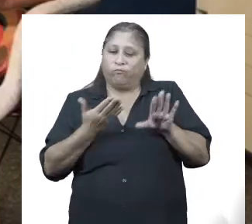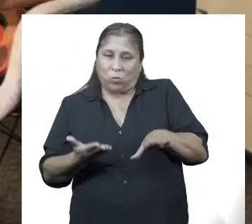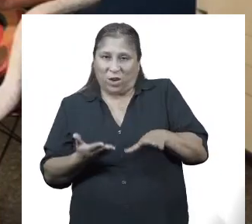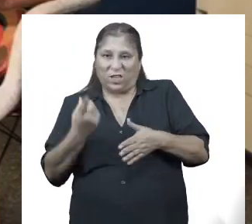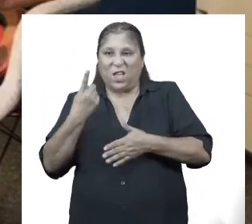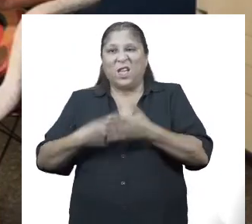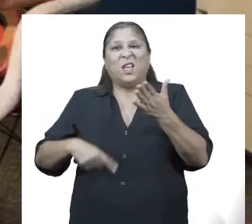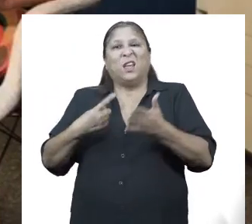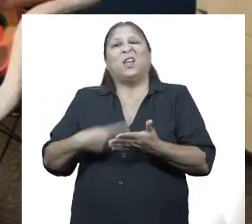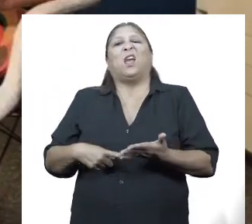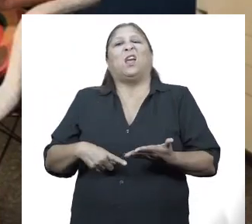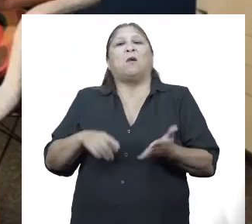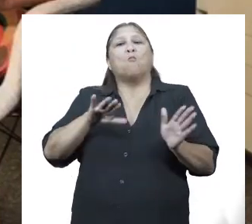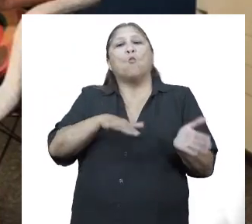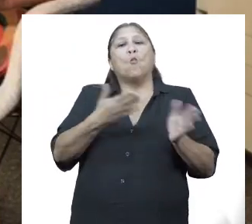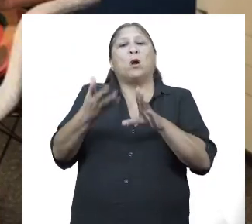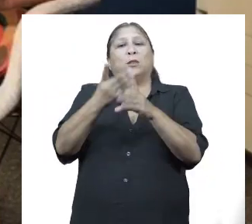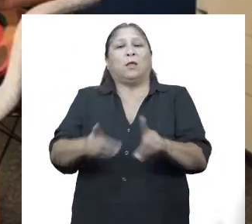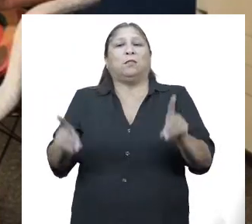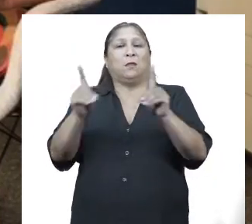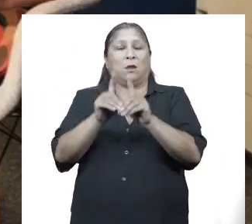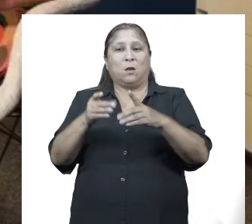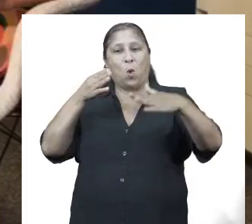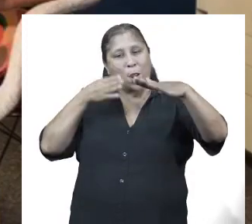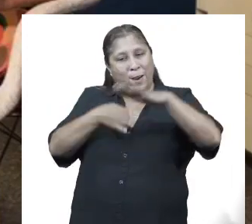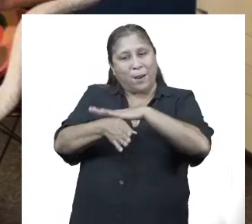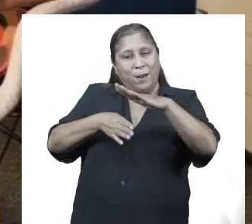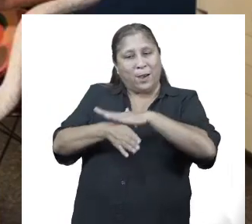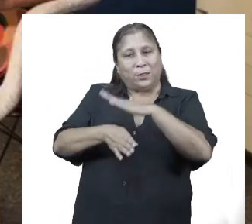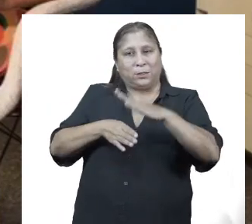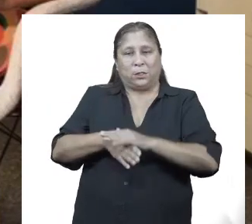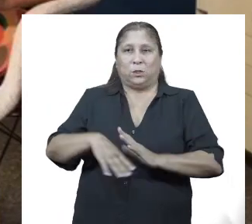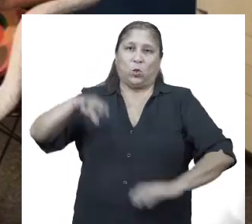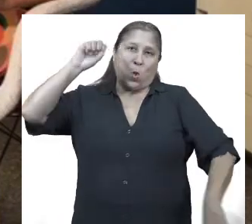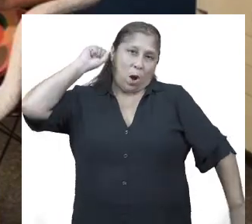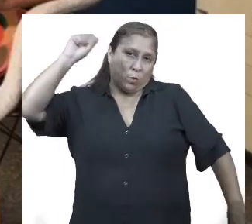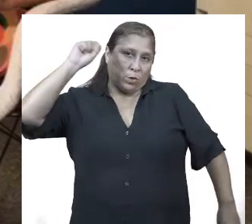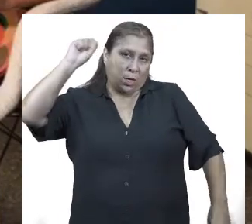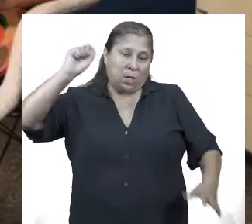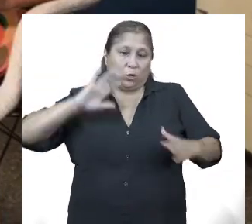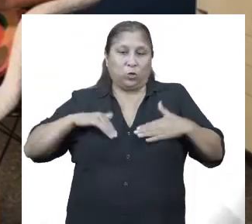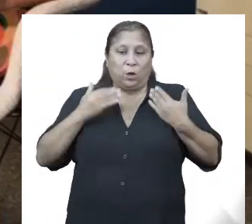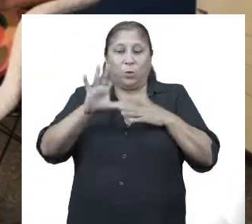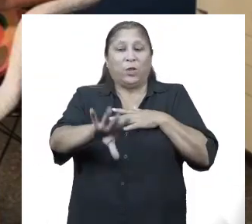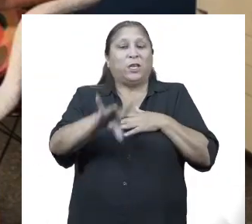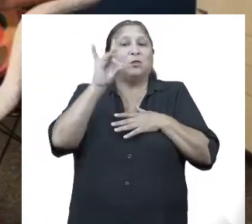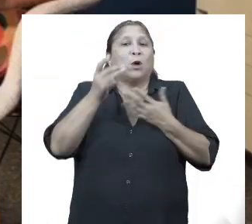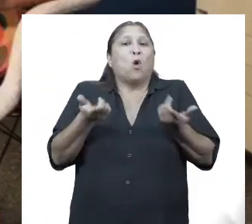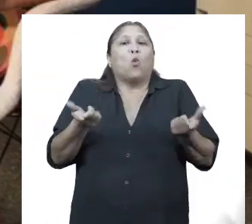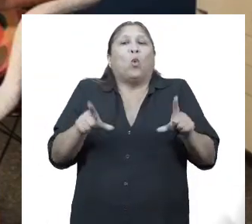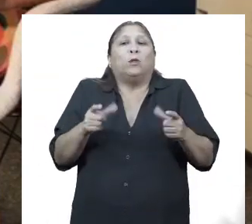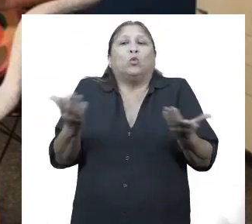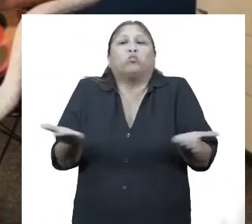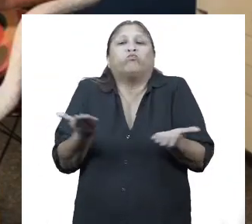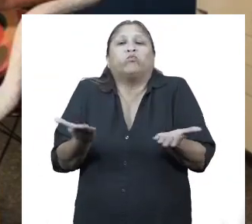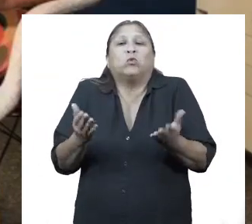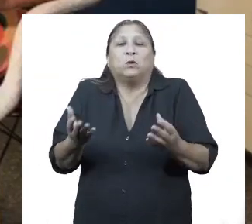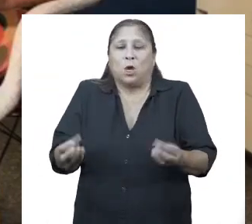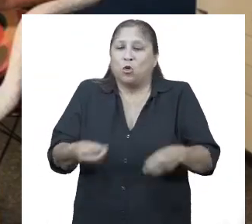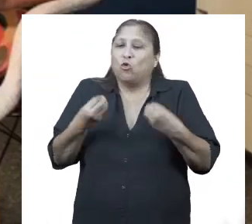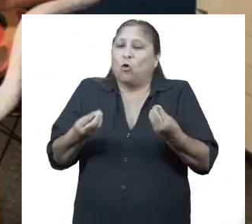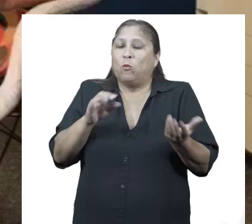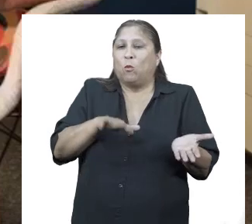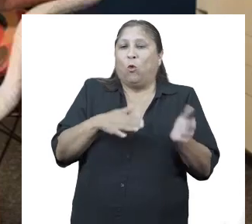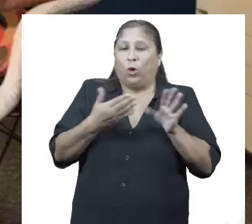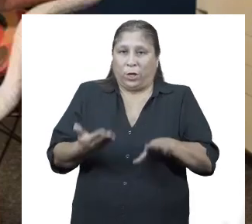¿Qué es la muerte en condiciones dignas? Es el acceso, nuevamente, a un derecho de poder elegir cómo y cuándo, de dónde morir en condiciones